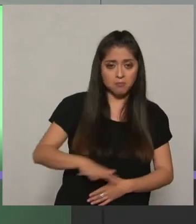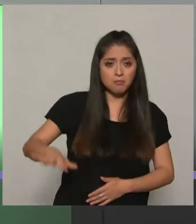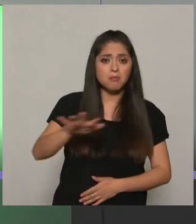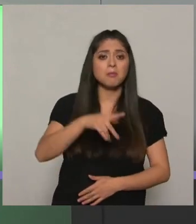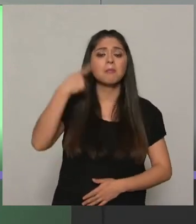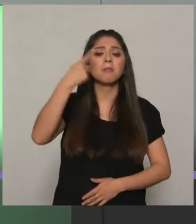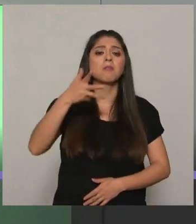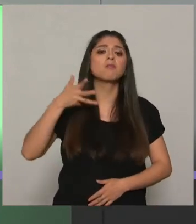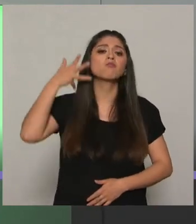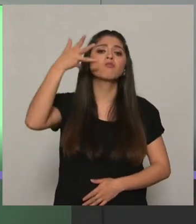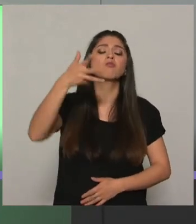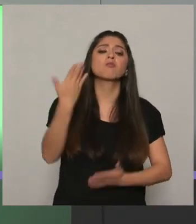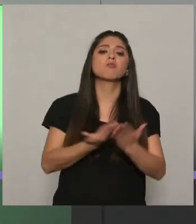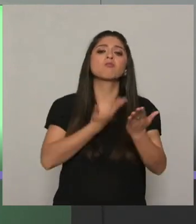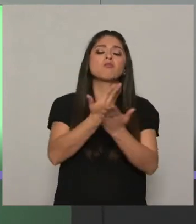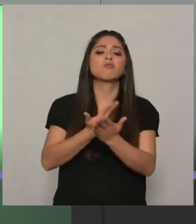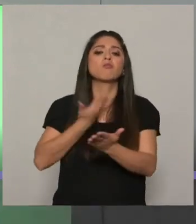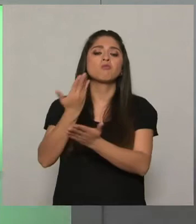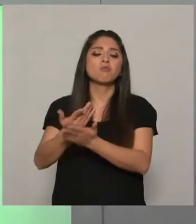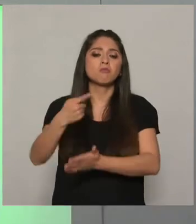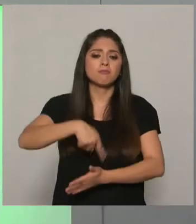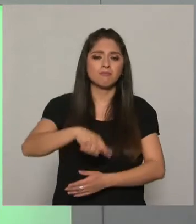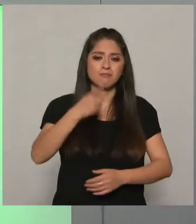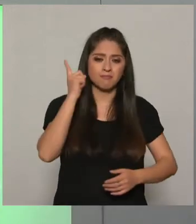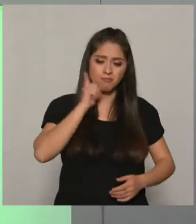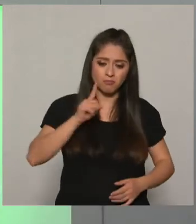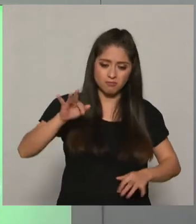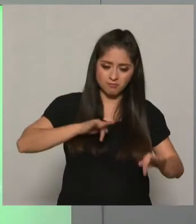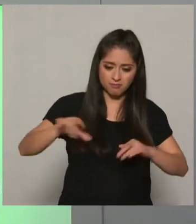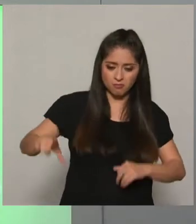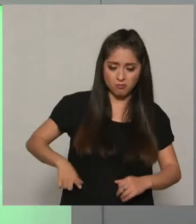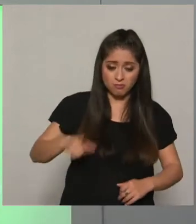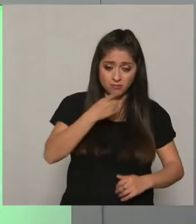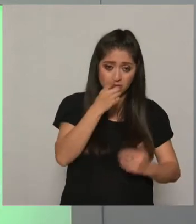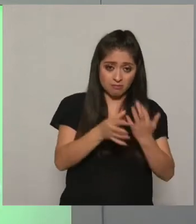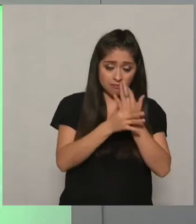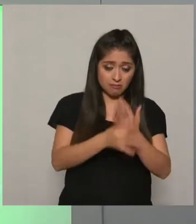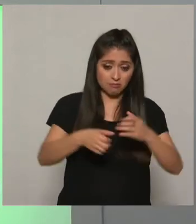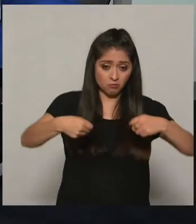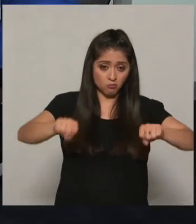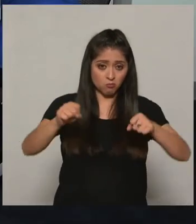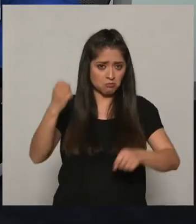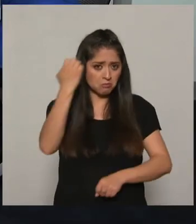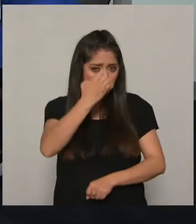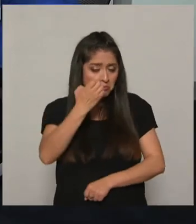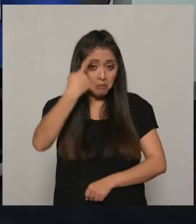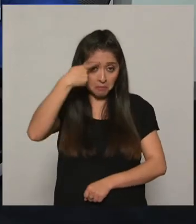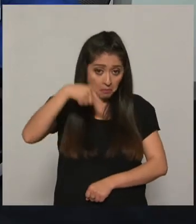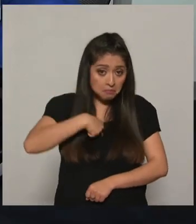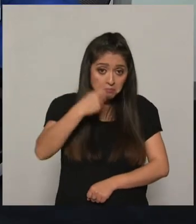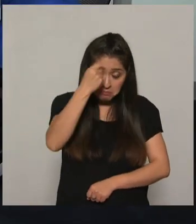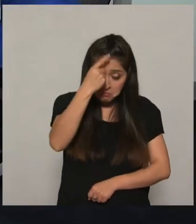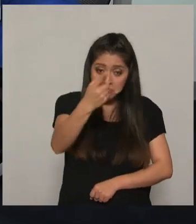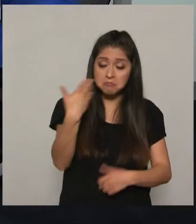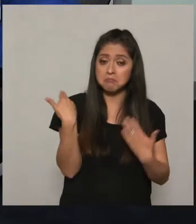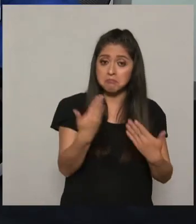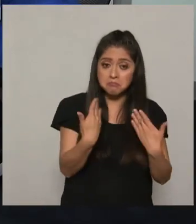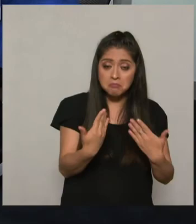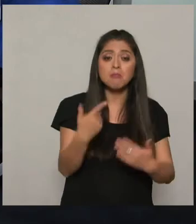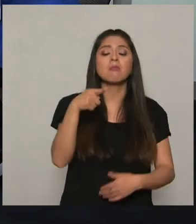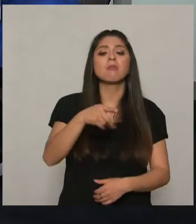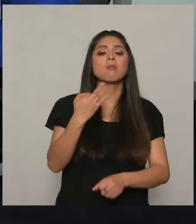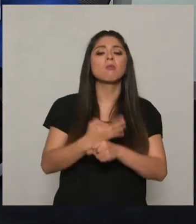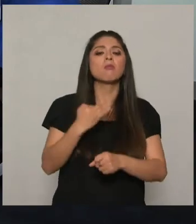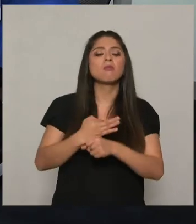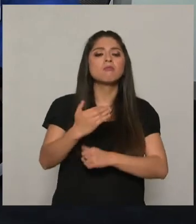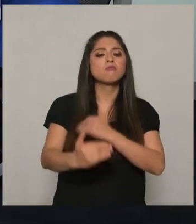que cuando se hagan propuestas como esta motoescuela de la que hablaba la funcionaria, que me parece excelente, ¿no? Sobre todo ahora que vemos que cada vez más